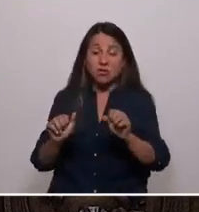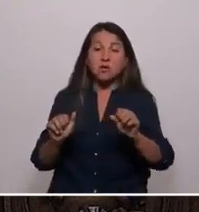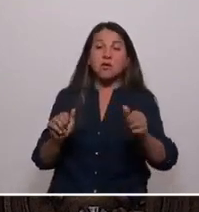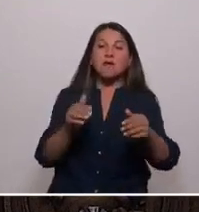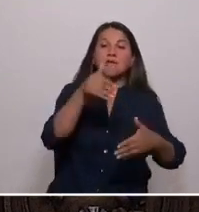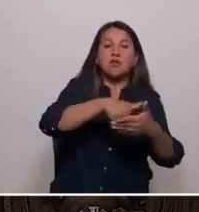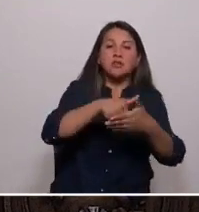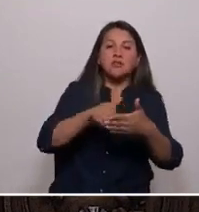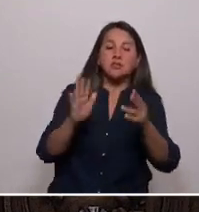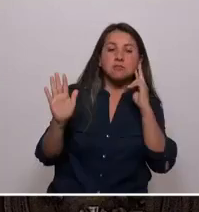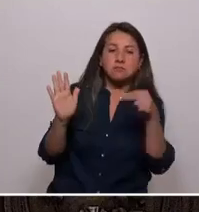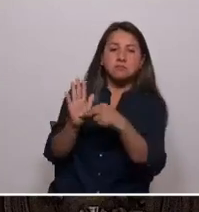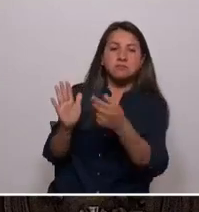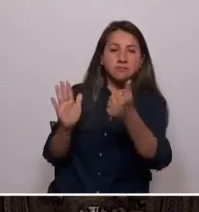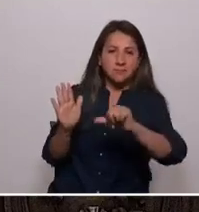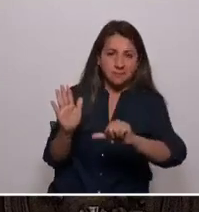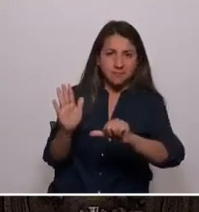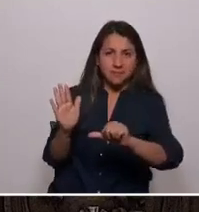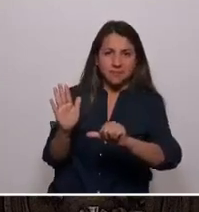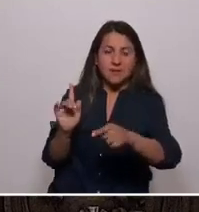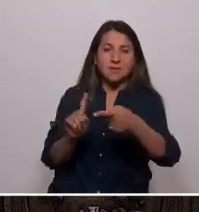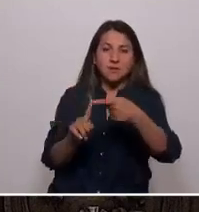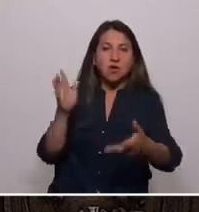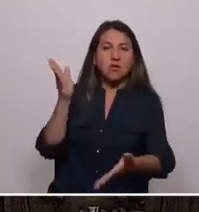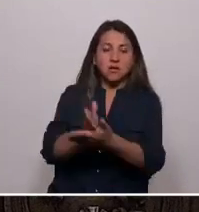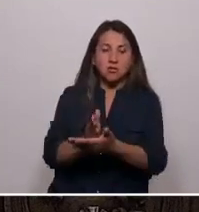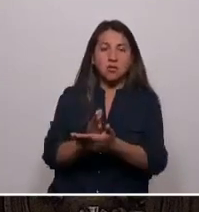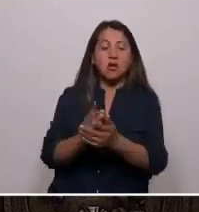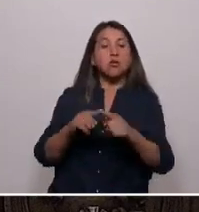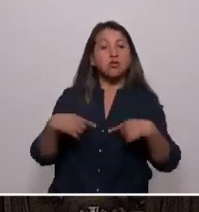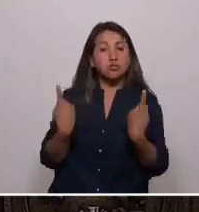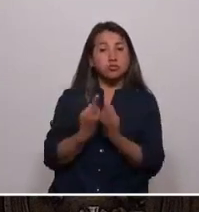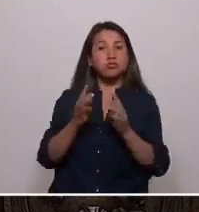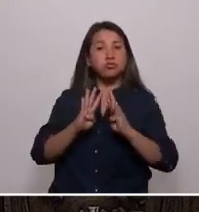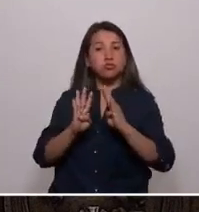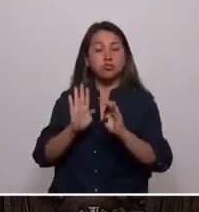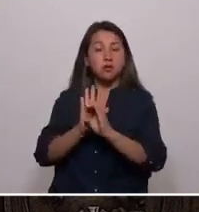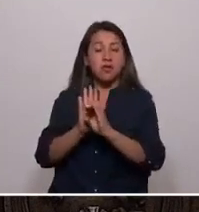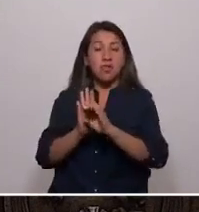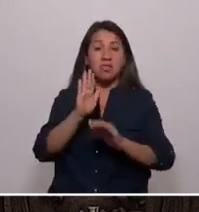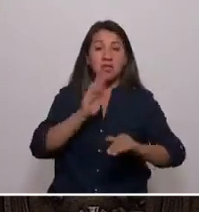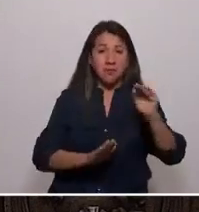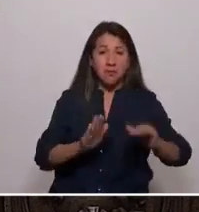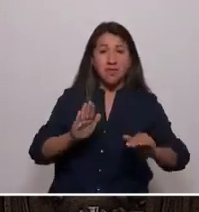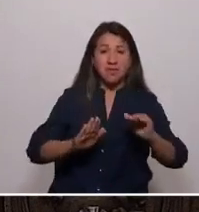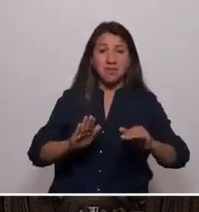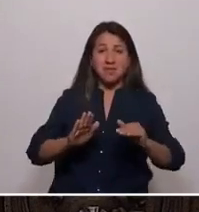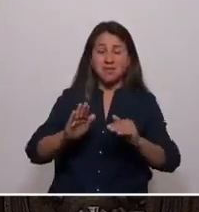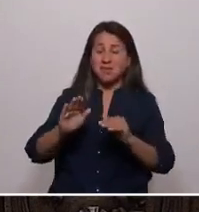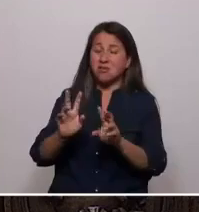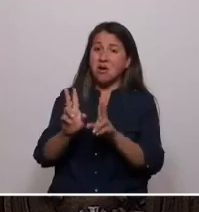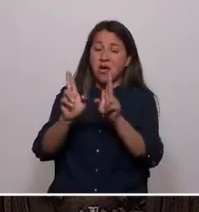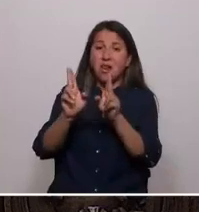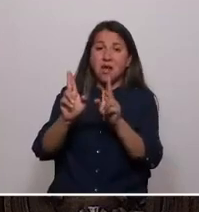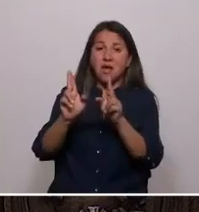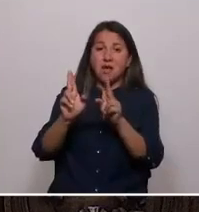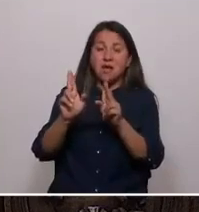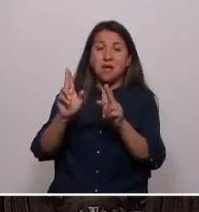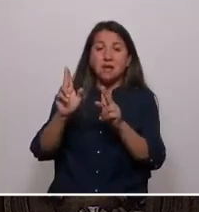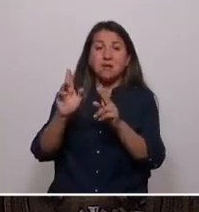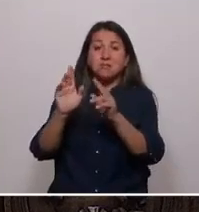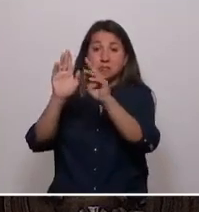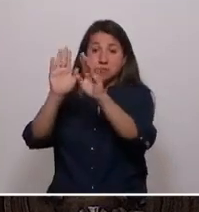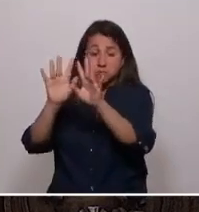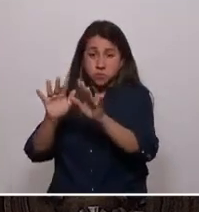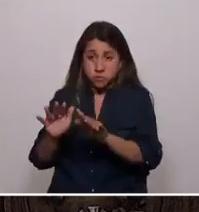de participación obligatoria. De nosotras y de nosotros depende entender entonces que lo máximo es también enemigo de lo